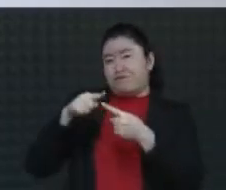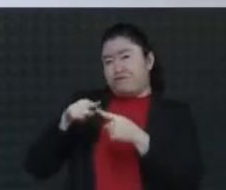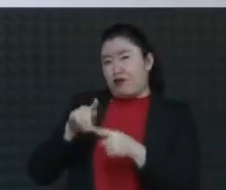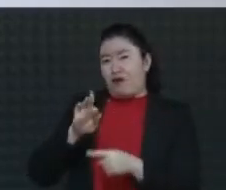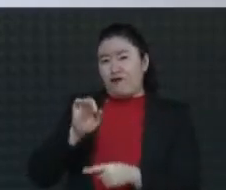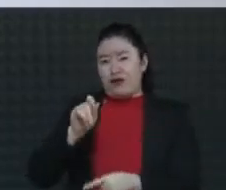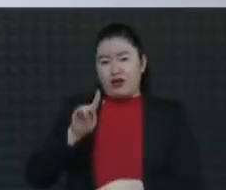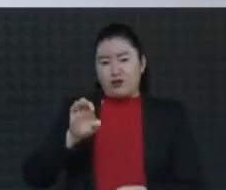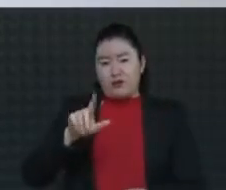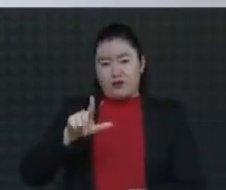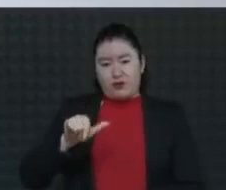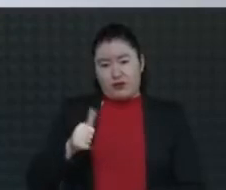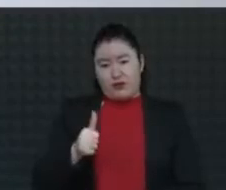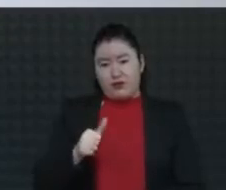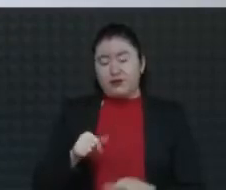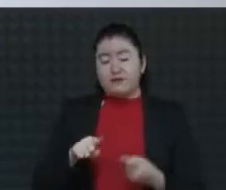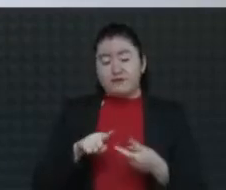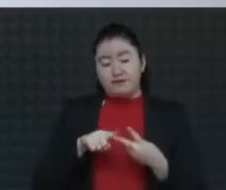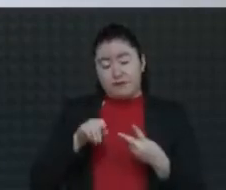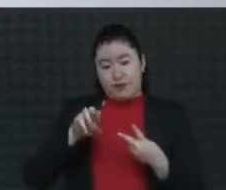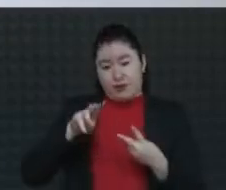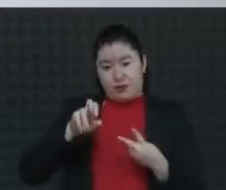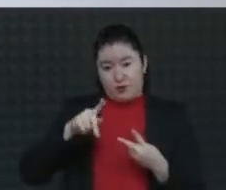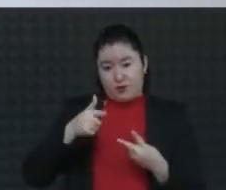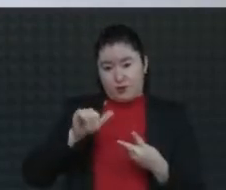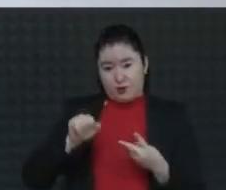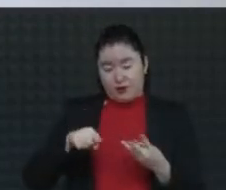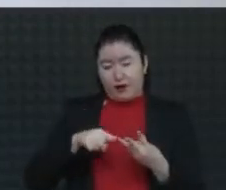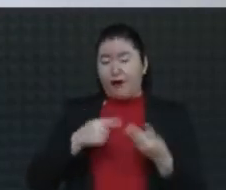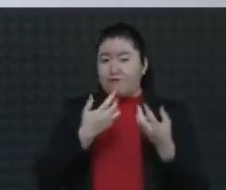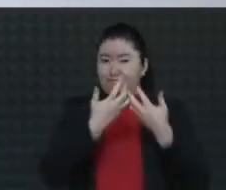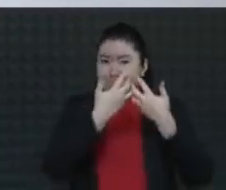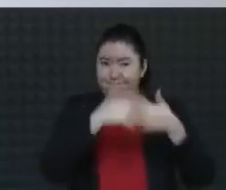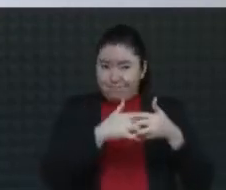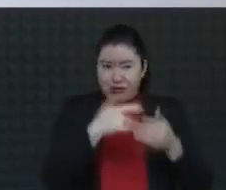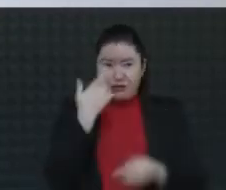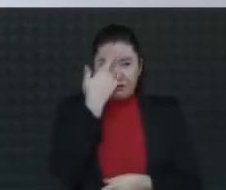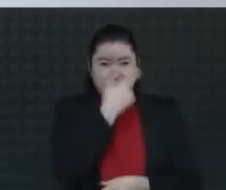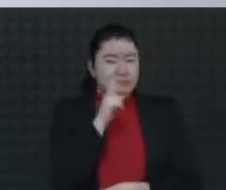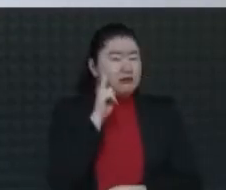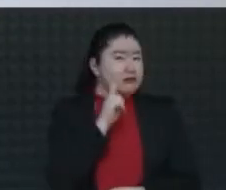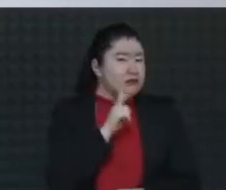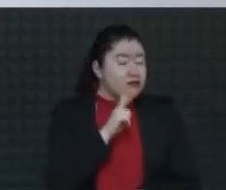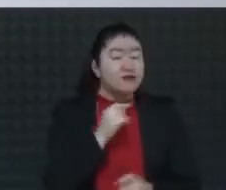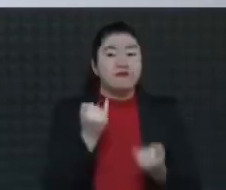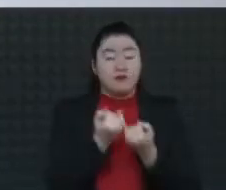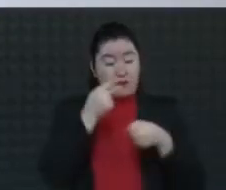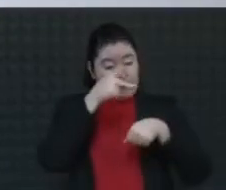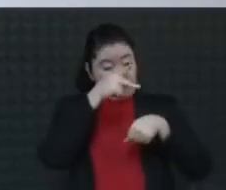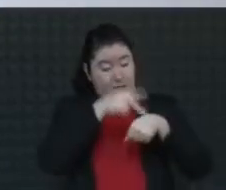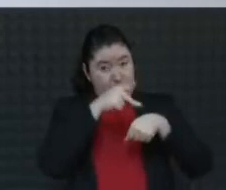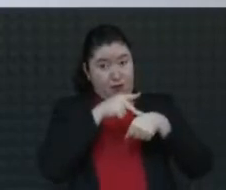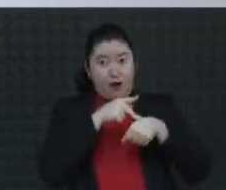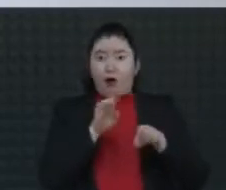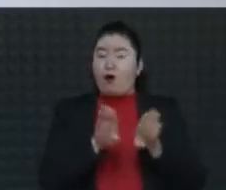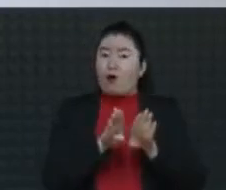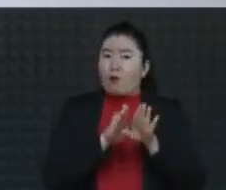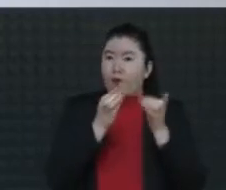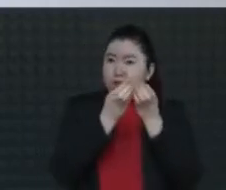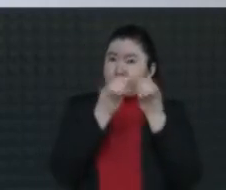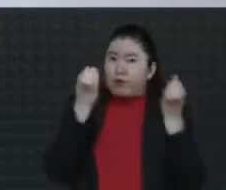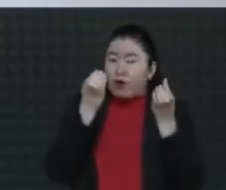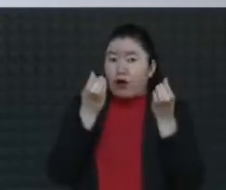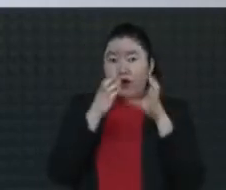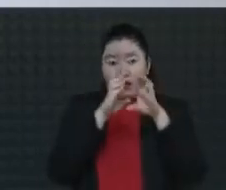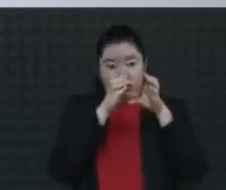fractología, metalografía, pruebas mecánicas, concreto, acervo de reforzamiento, vigas y